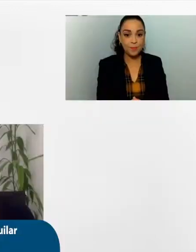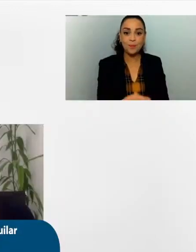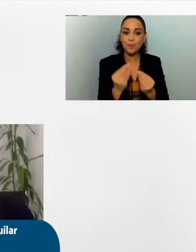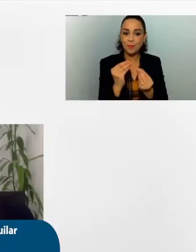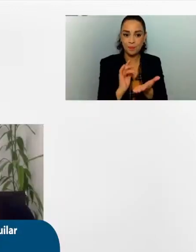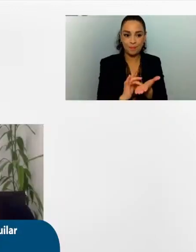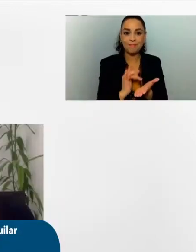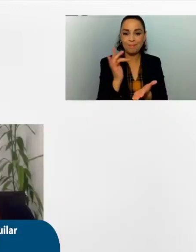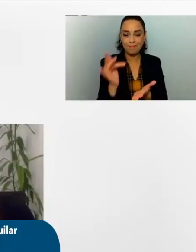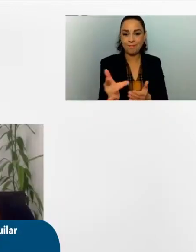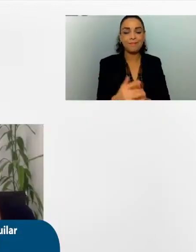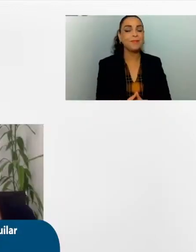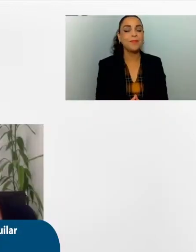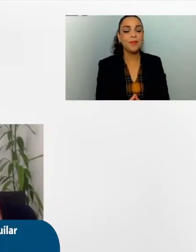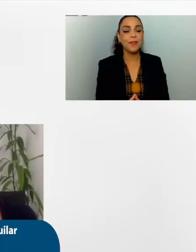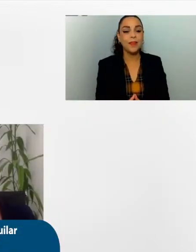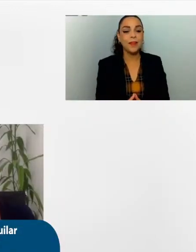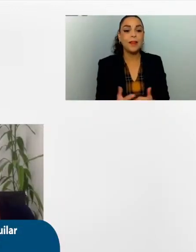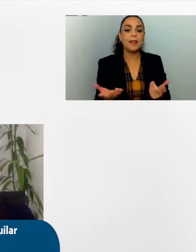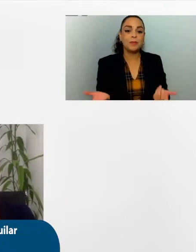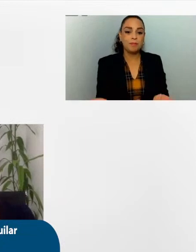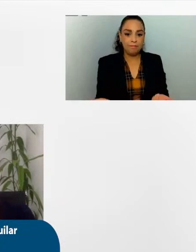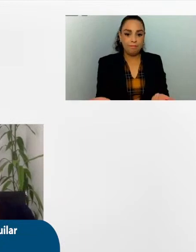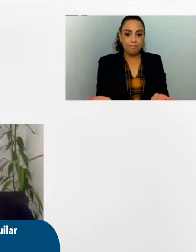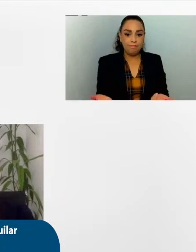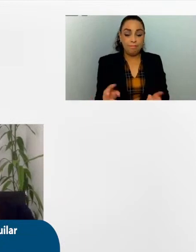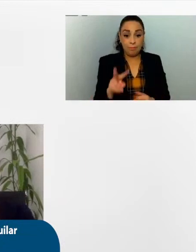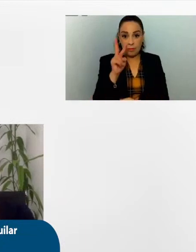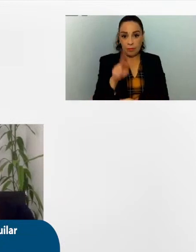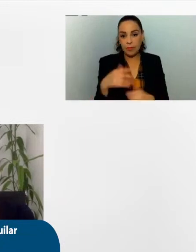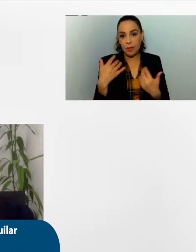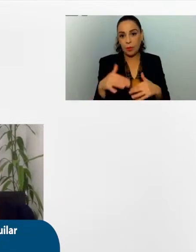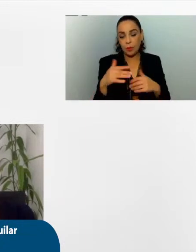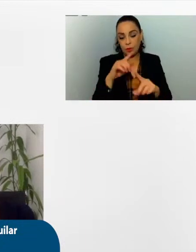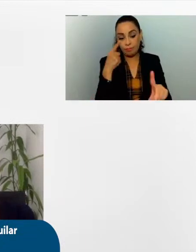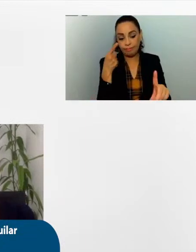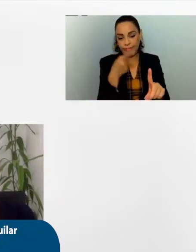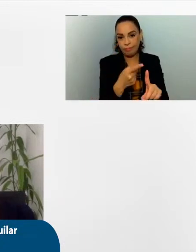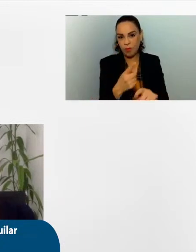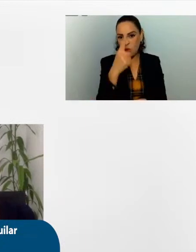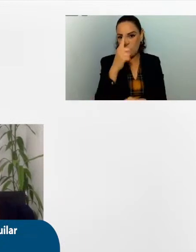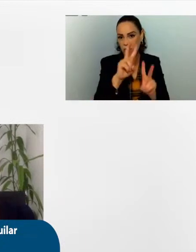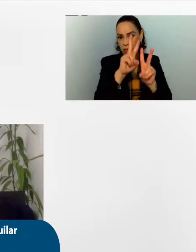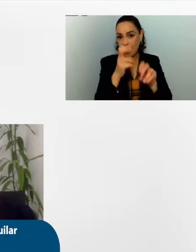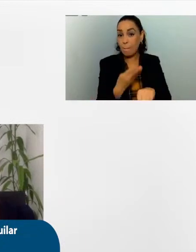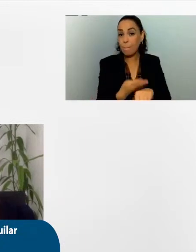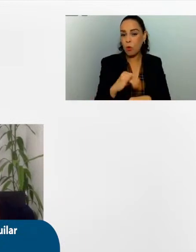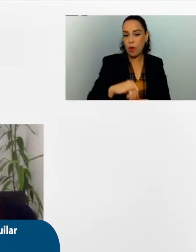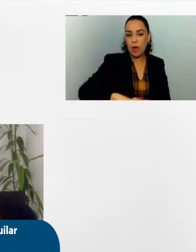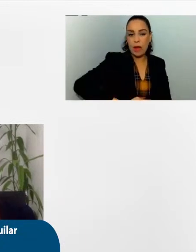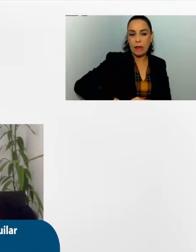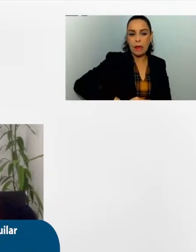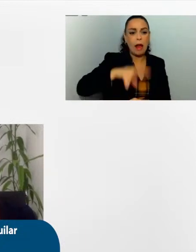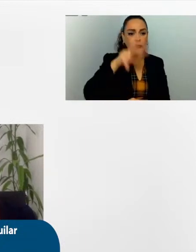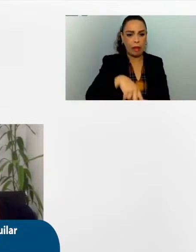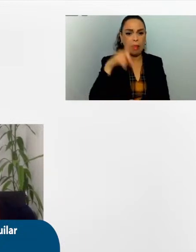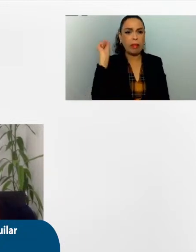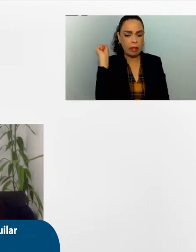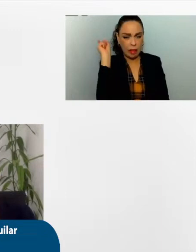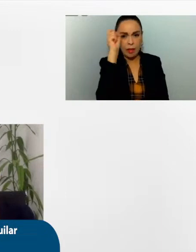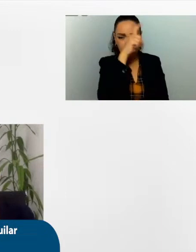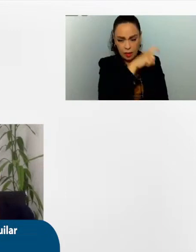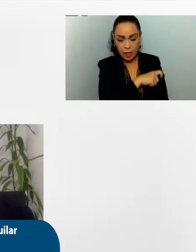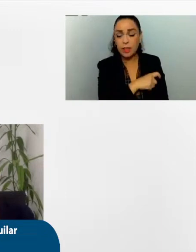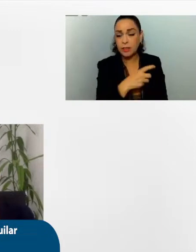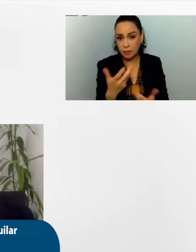Pues llamar la atención sobre un caso particularmente interesante creo que es difícil. Todos los casos que están